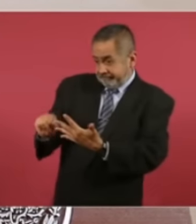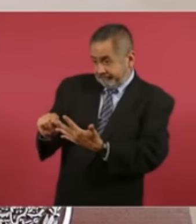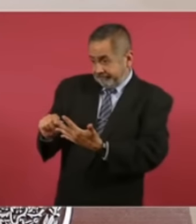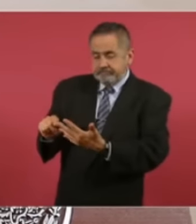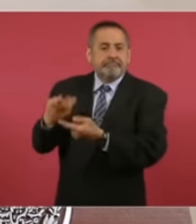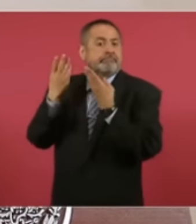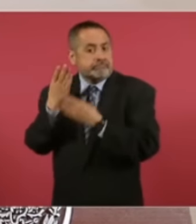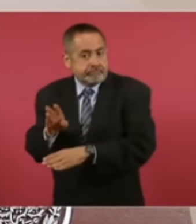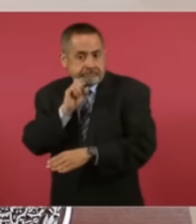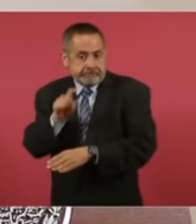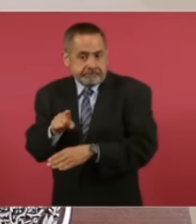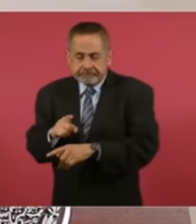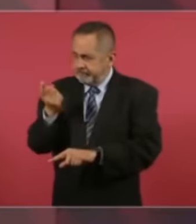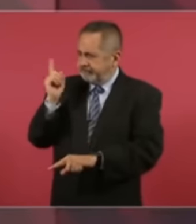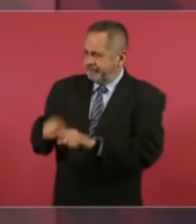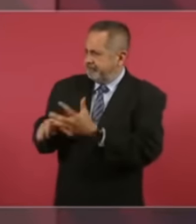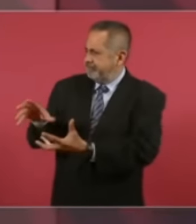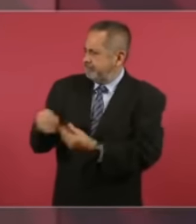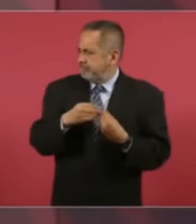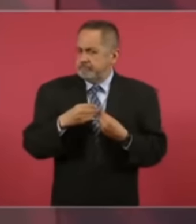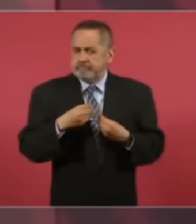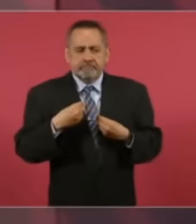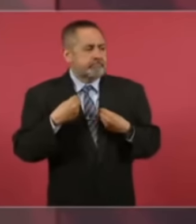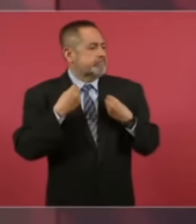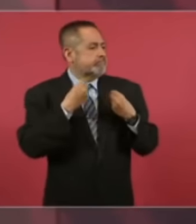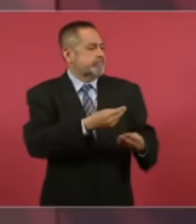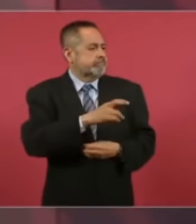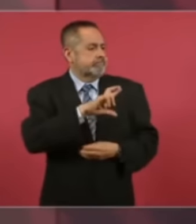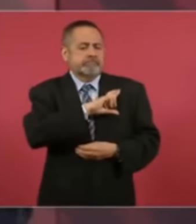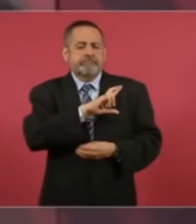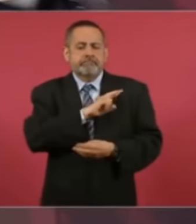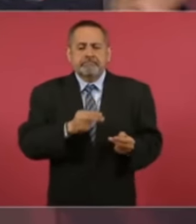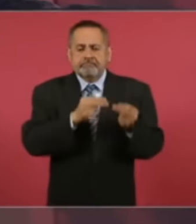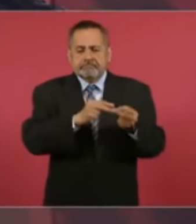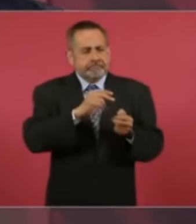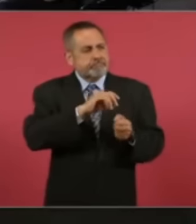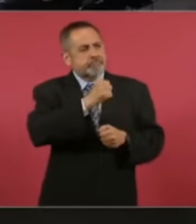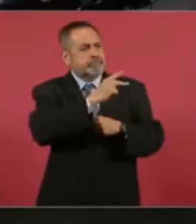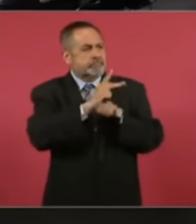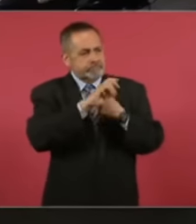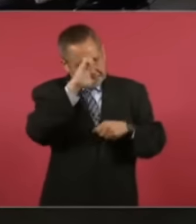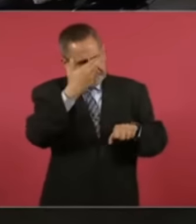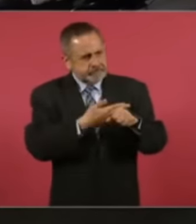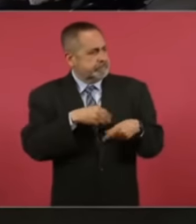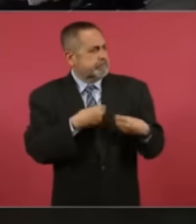los bancos, a los extranjeros. Ese es el antecedente.